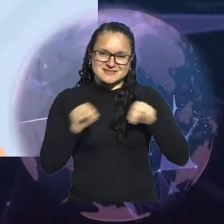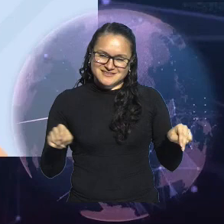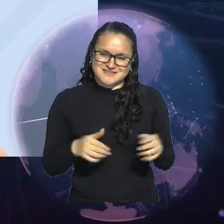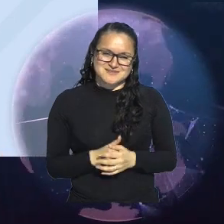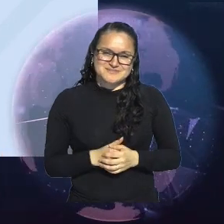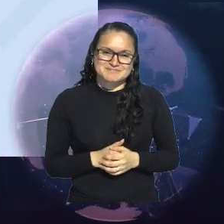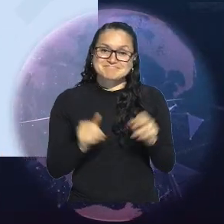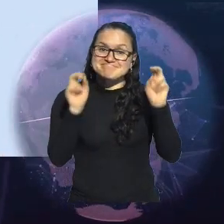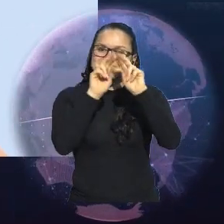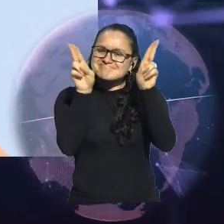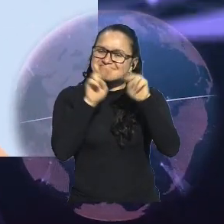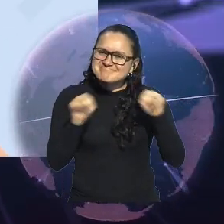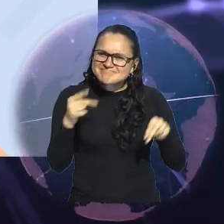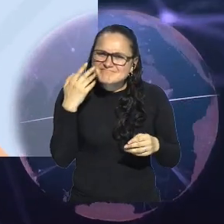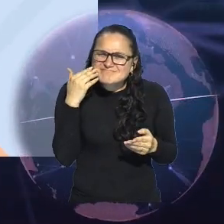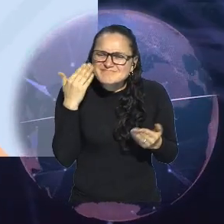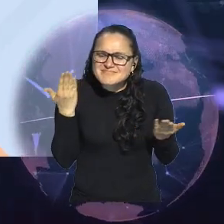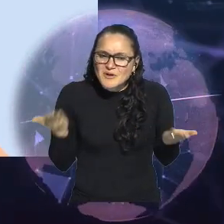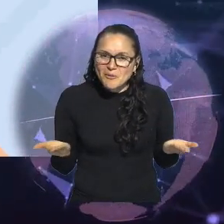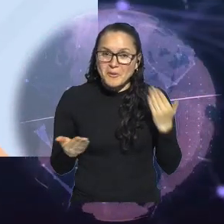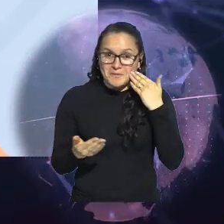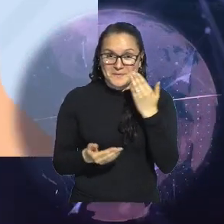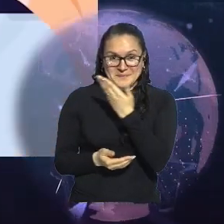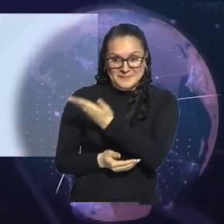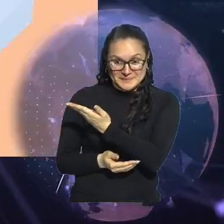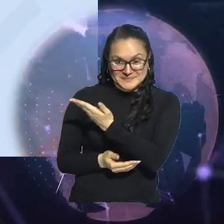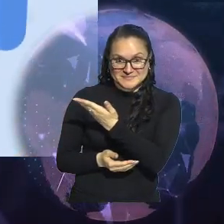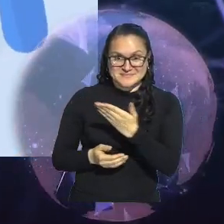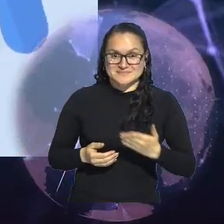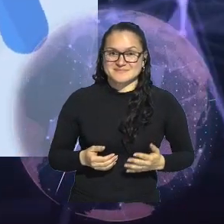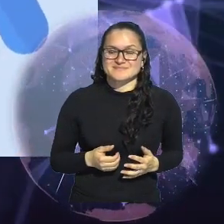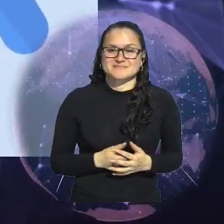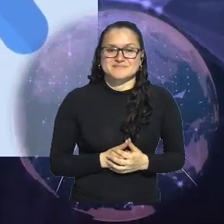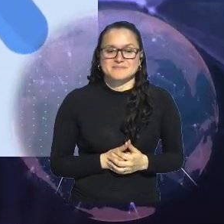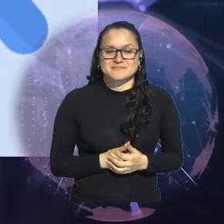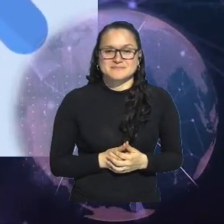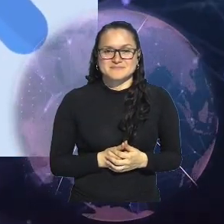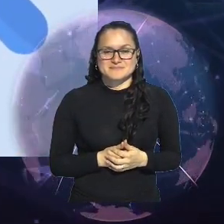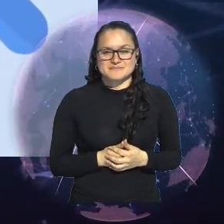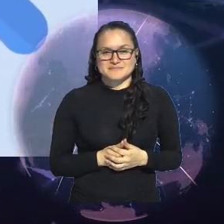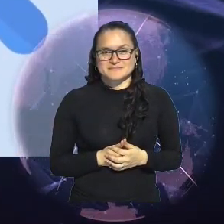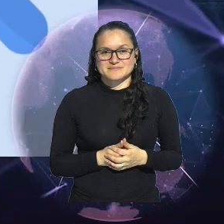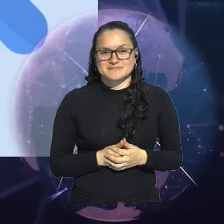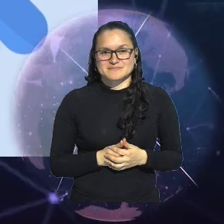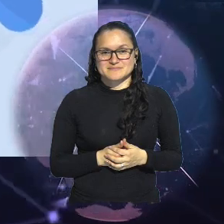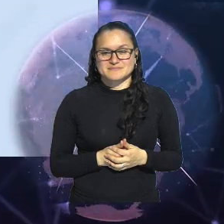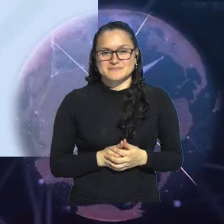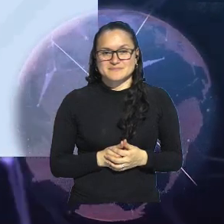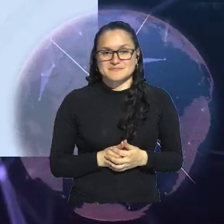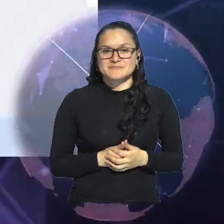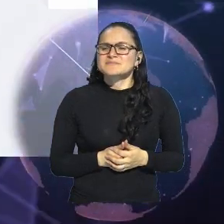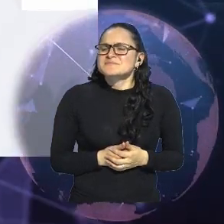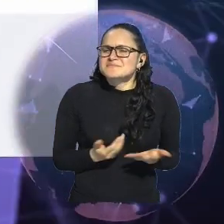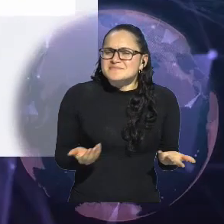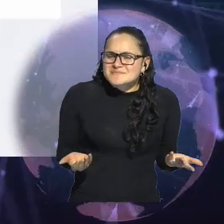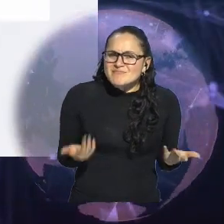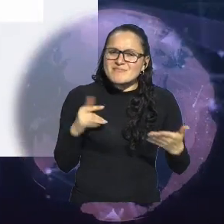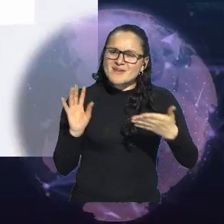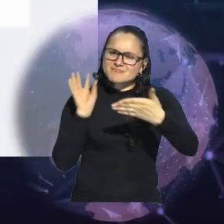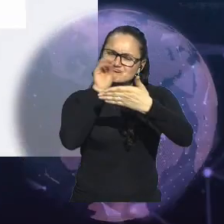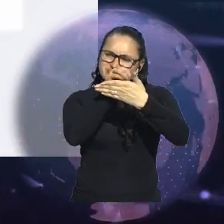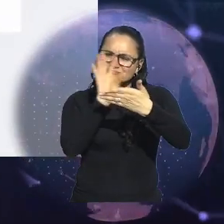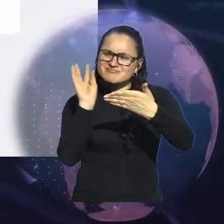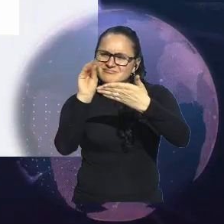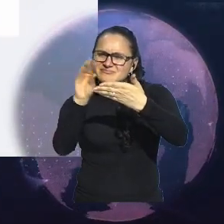trámites de la crc www.grammy.com puntogov puntocom incorpora en su primera